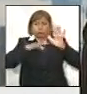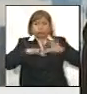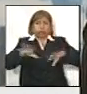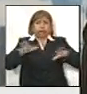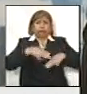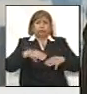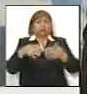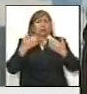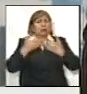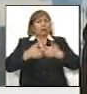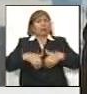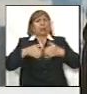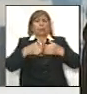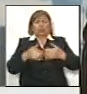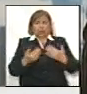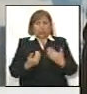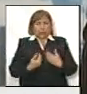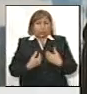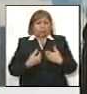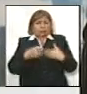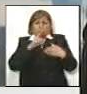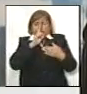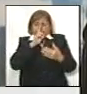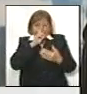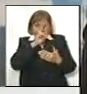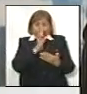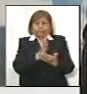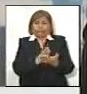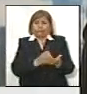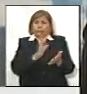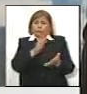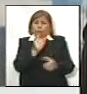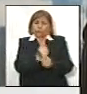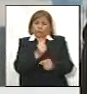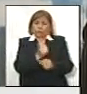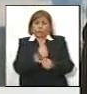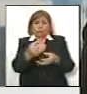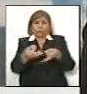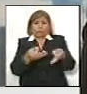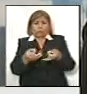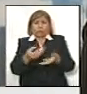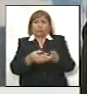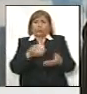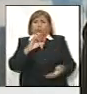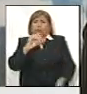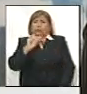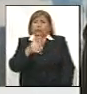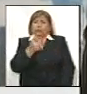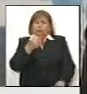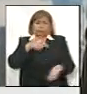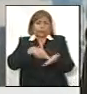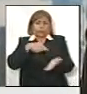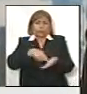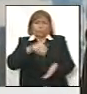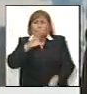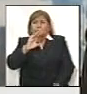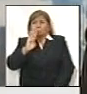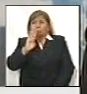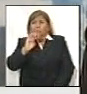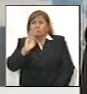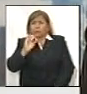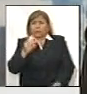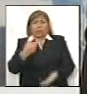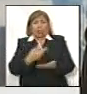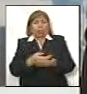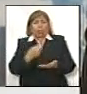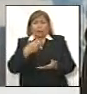Microempresarios que honraban sus obligaciones con el sistema financiero, con las cajas municipales, con los bancos, que tenían créditos